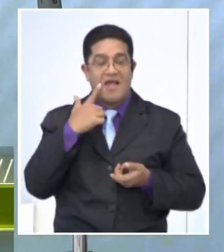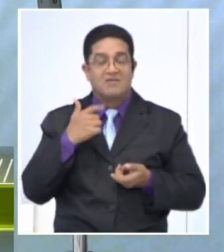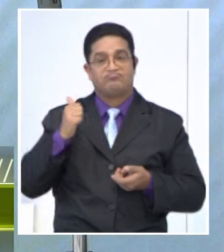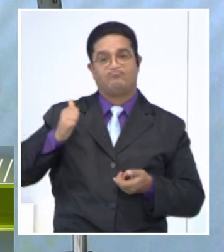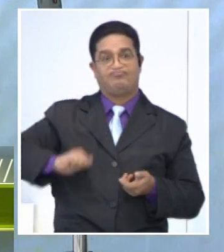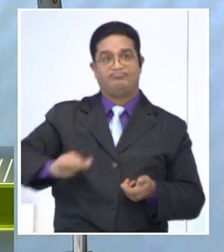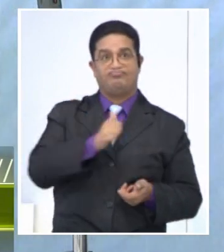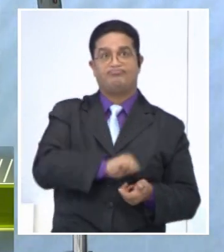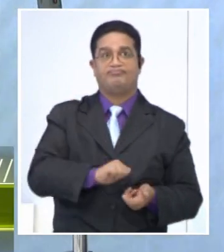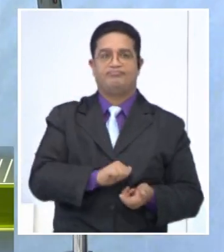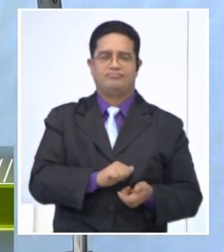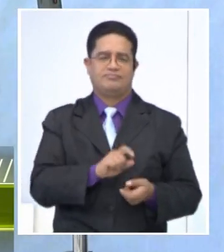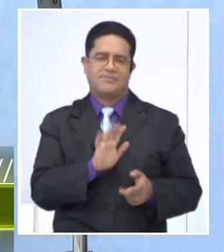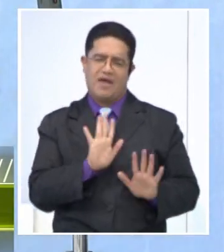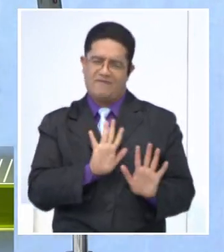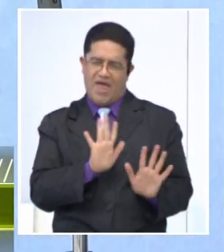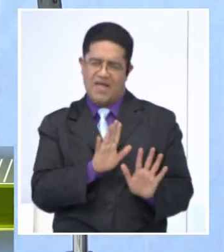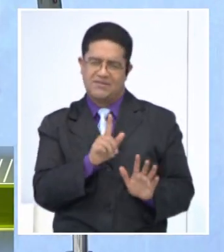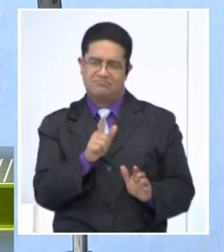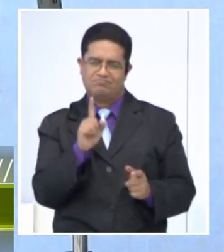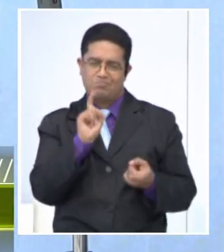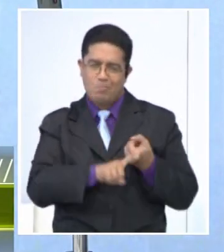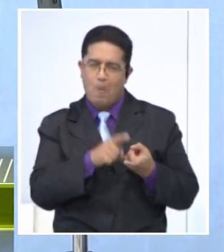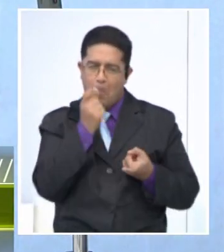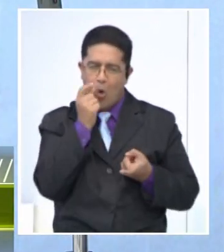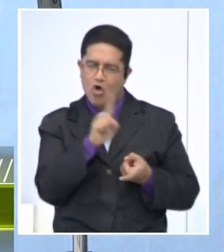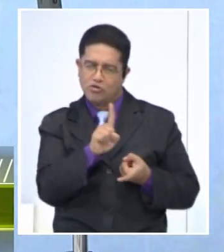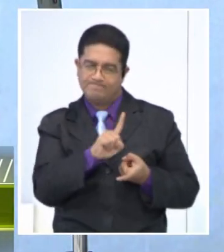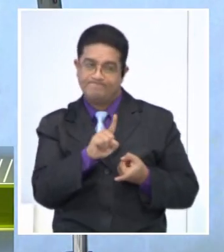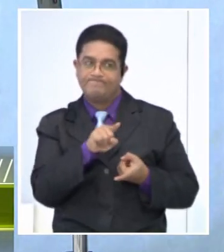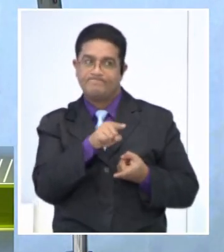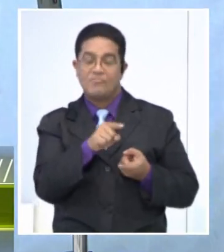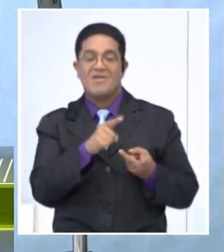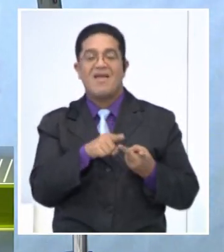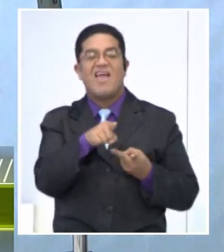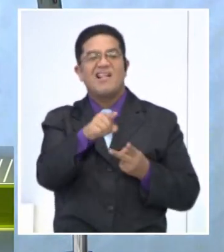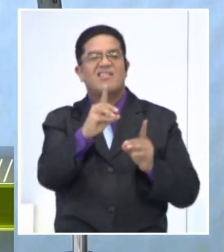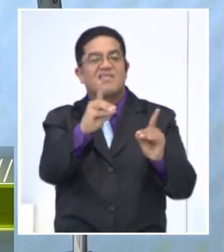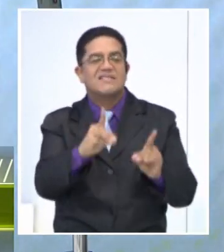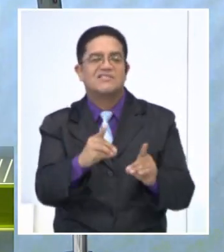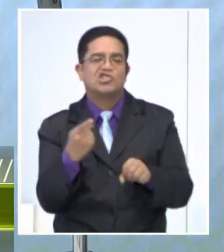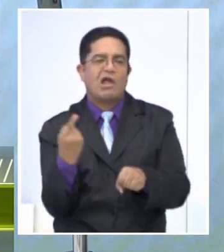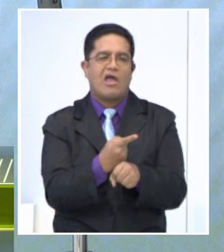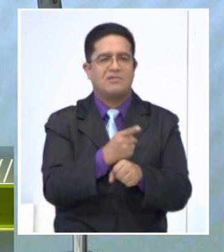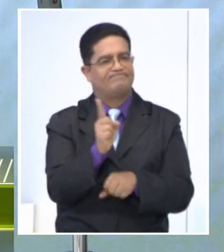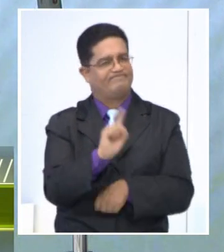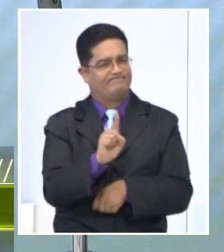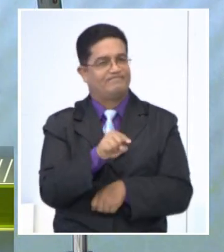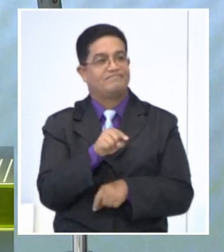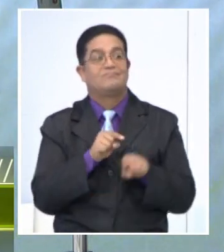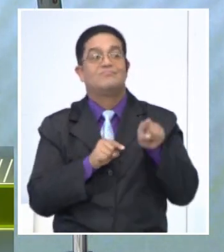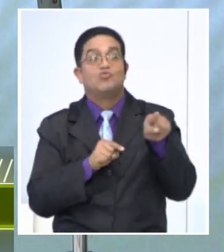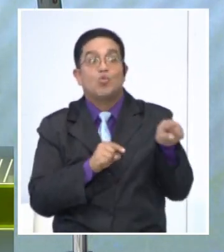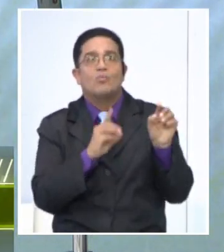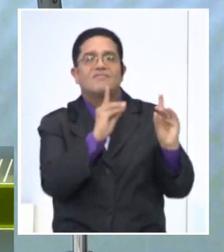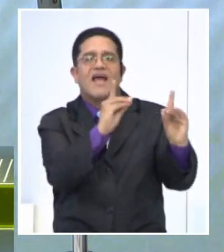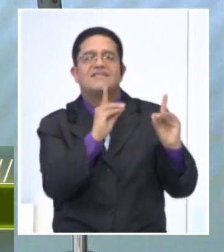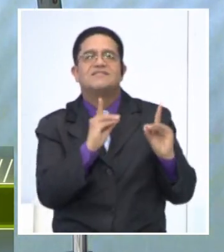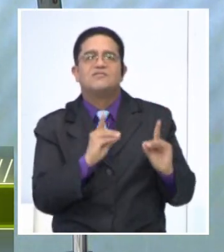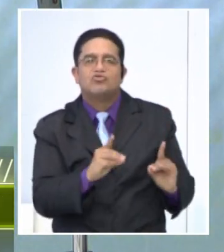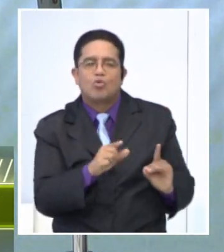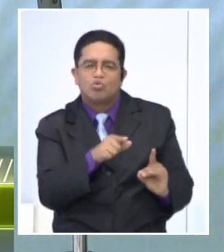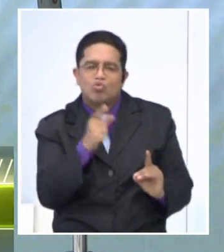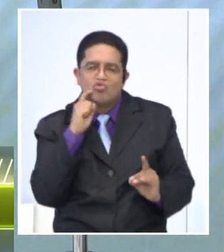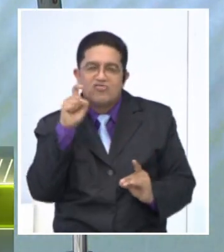no es tu esposo, no es el cuerpo de tu esposo, y no es él el que debe decir qué es lo que es, ¿no? Es lo que tu cuerpo realmente